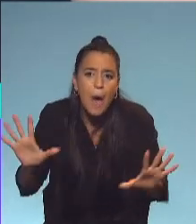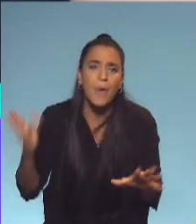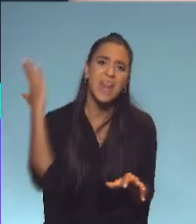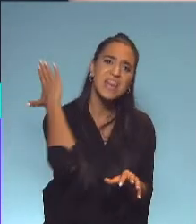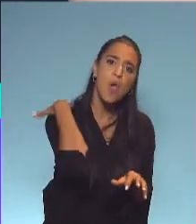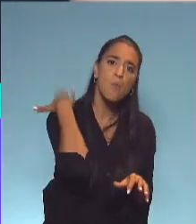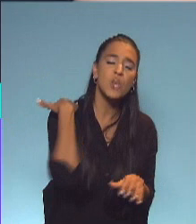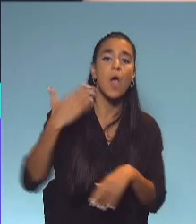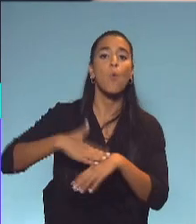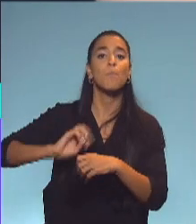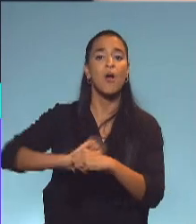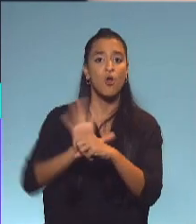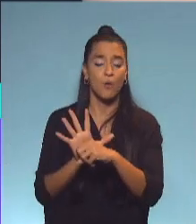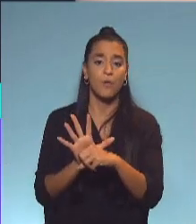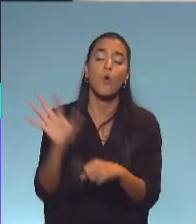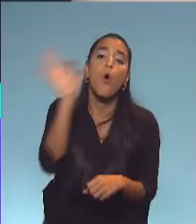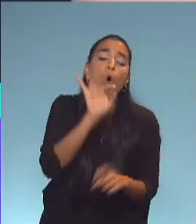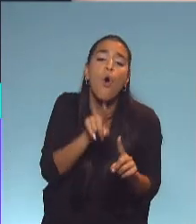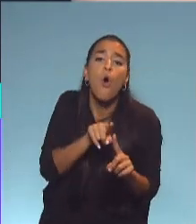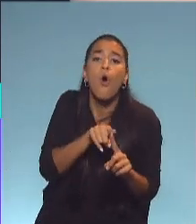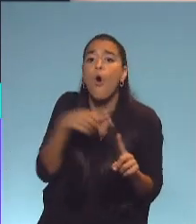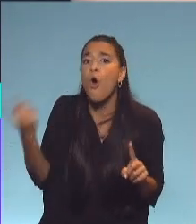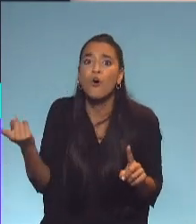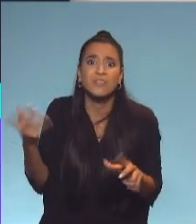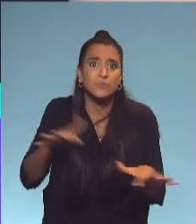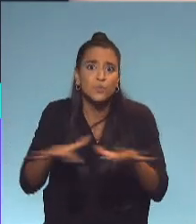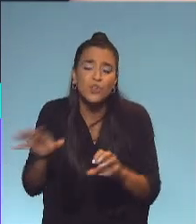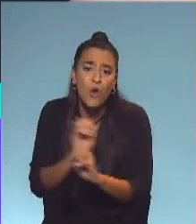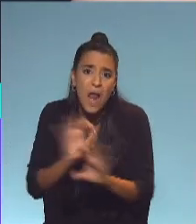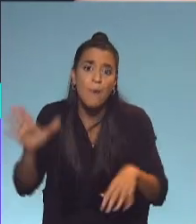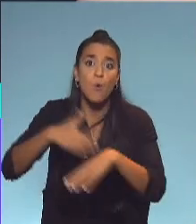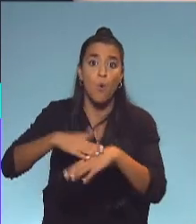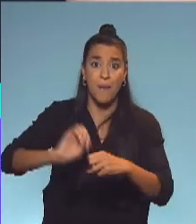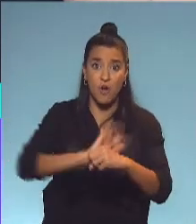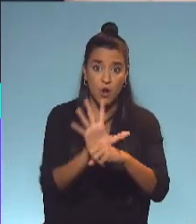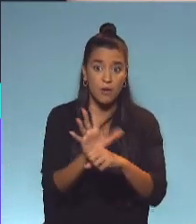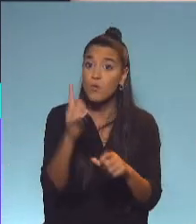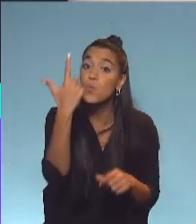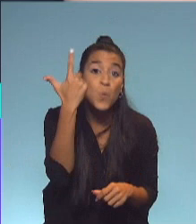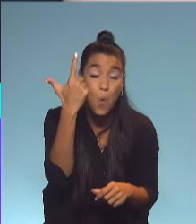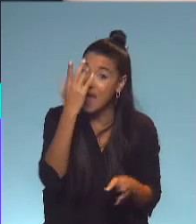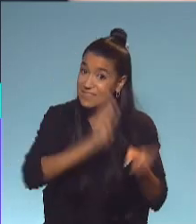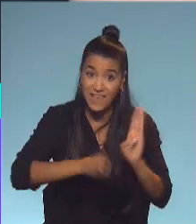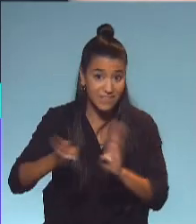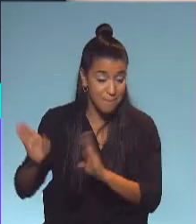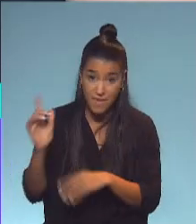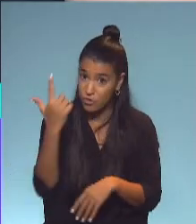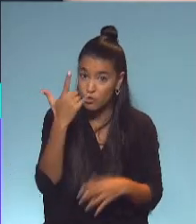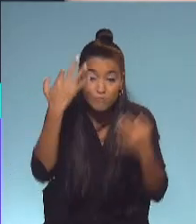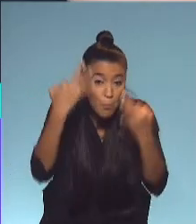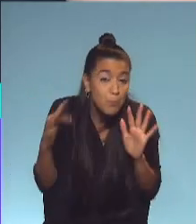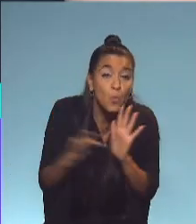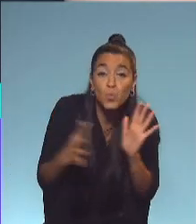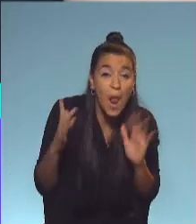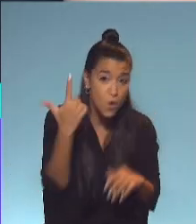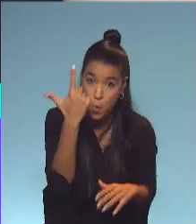neumonía por coronavirus o algún otro tipo de cuadro grave por coronavirus. No hay tratamiento